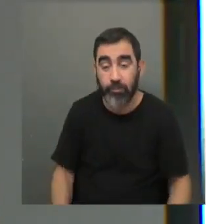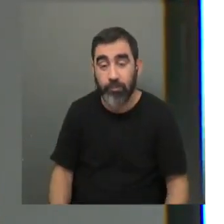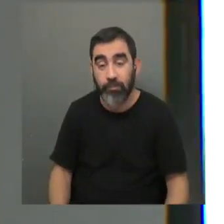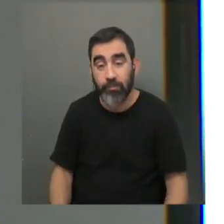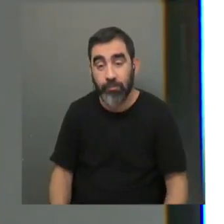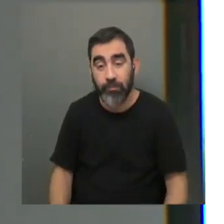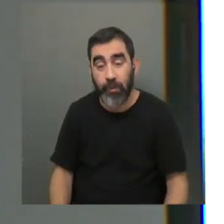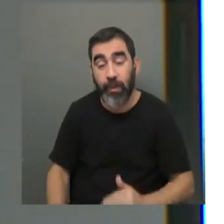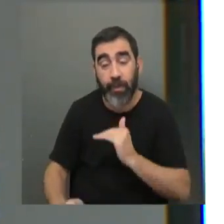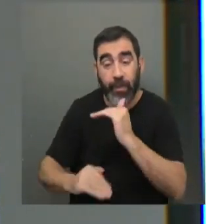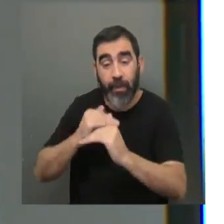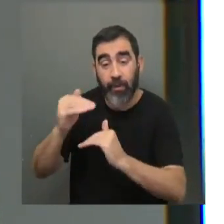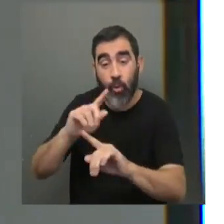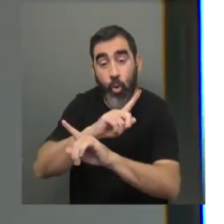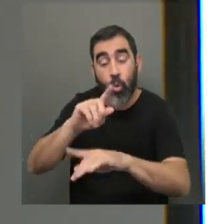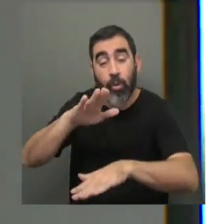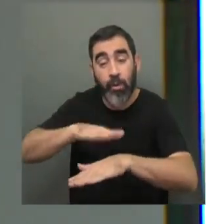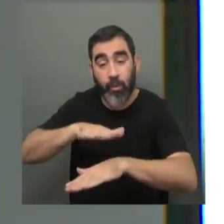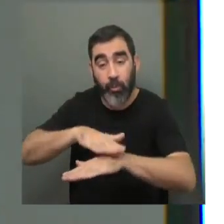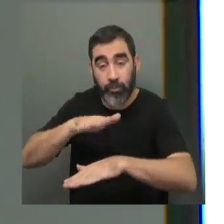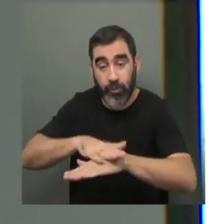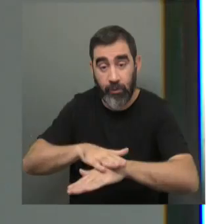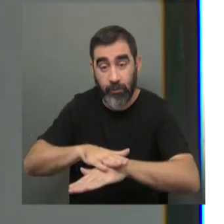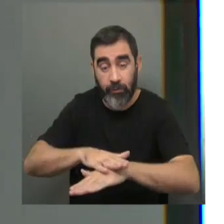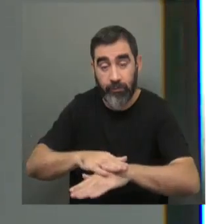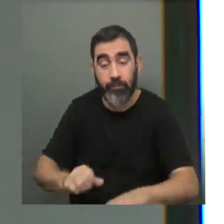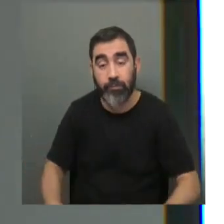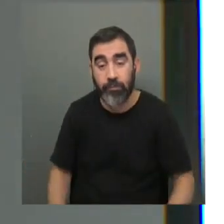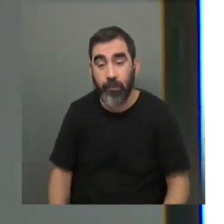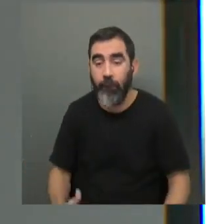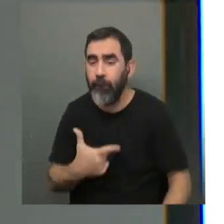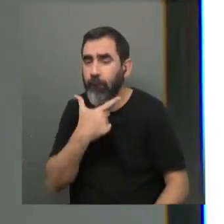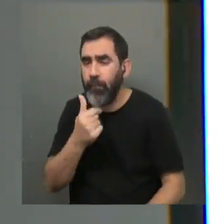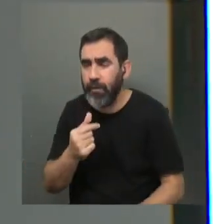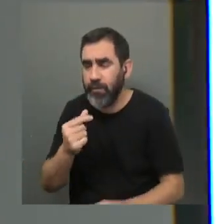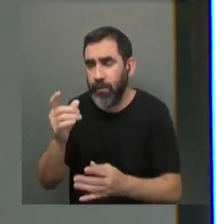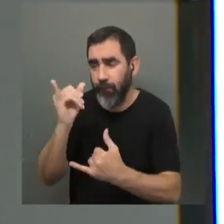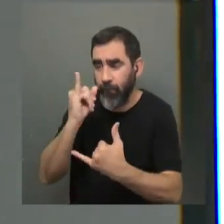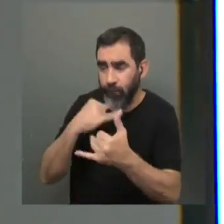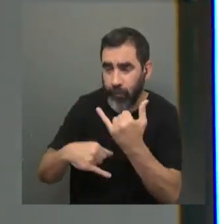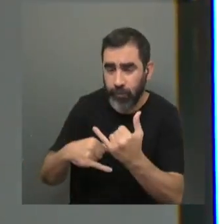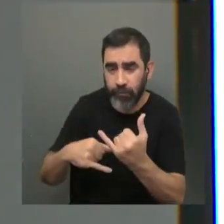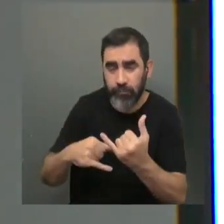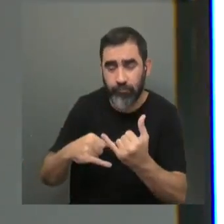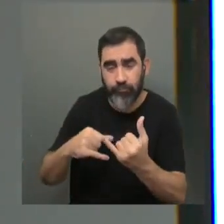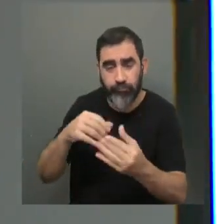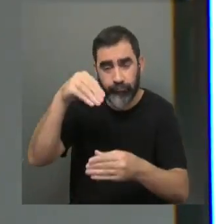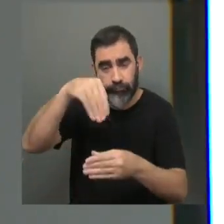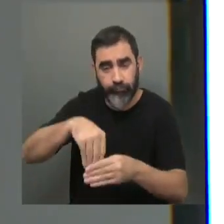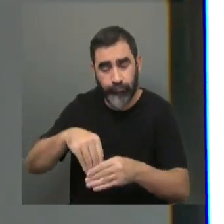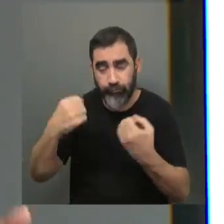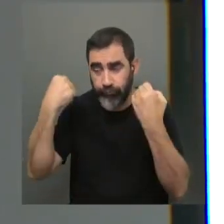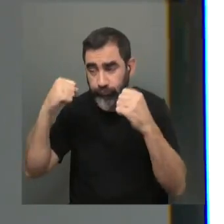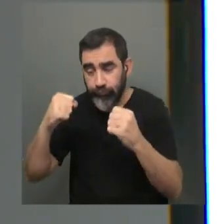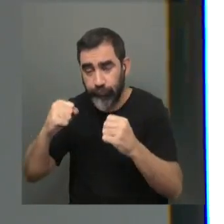el desarrollo no responsable, ¿no?, de estos sistemas, donde es fácil agarrar un conjunto de datos, lo paso por un entrenador